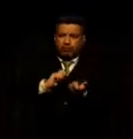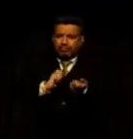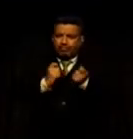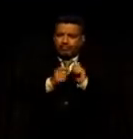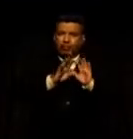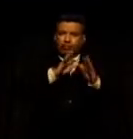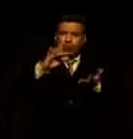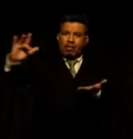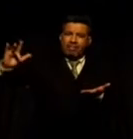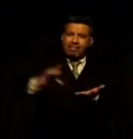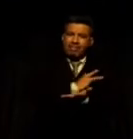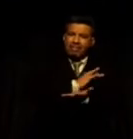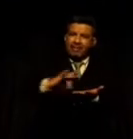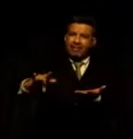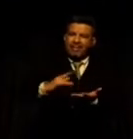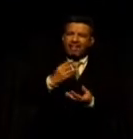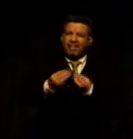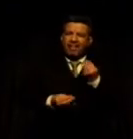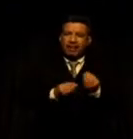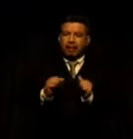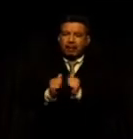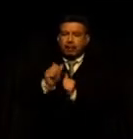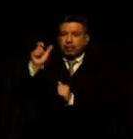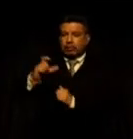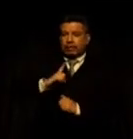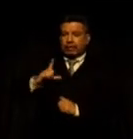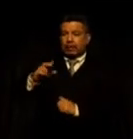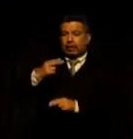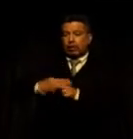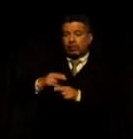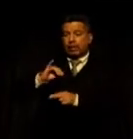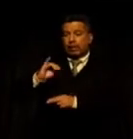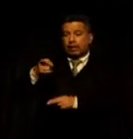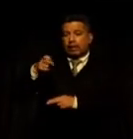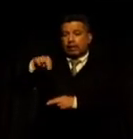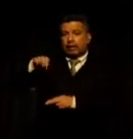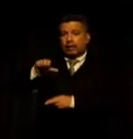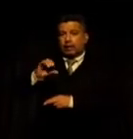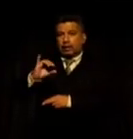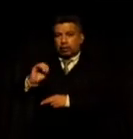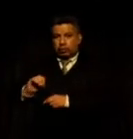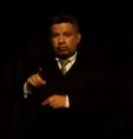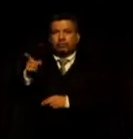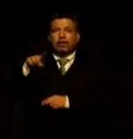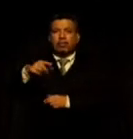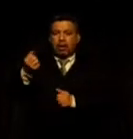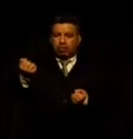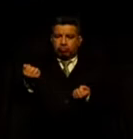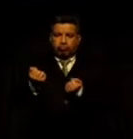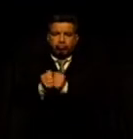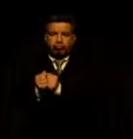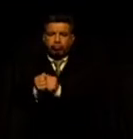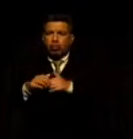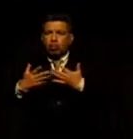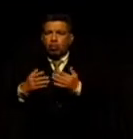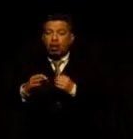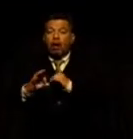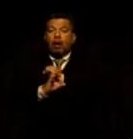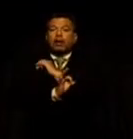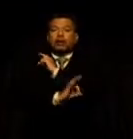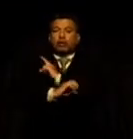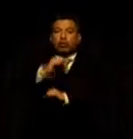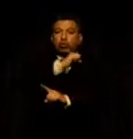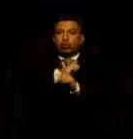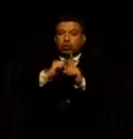digital que lo hacemos con ignacio también hacemos acompañamiento psicosocial